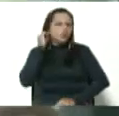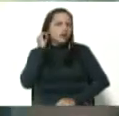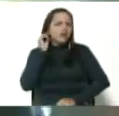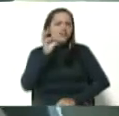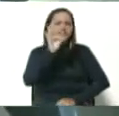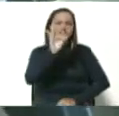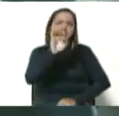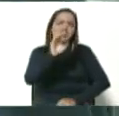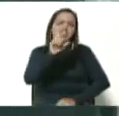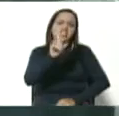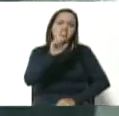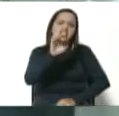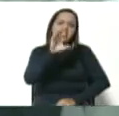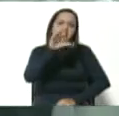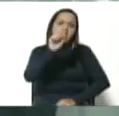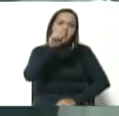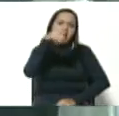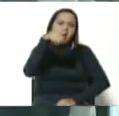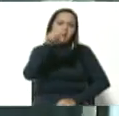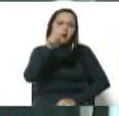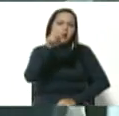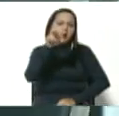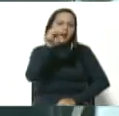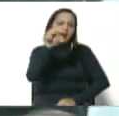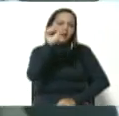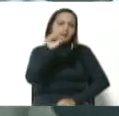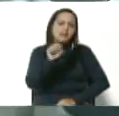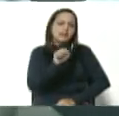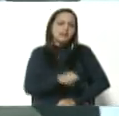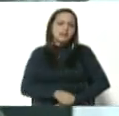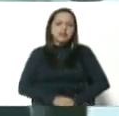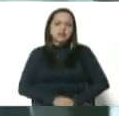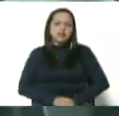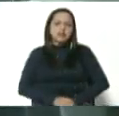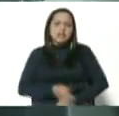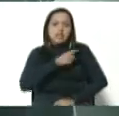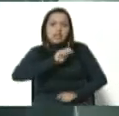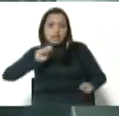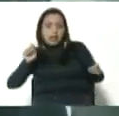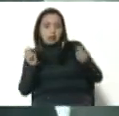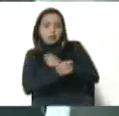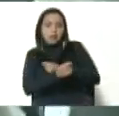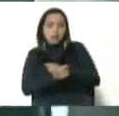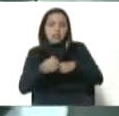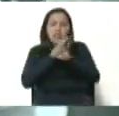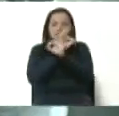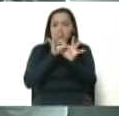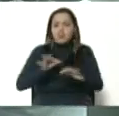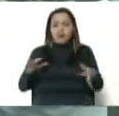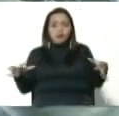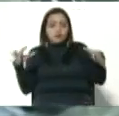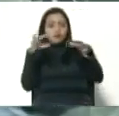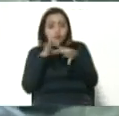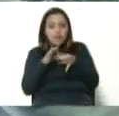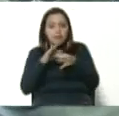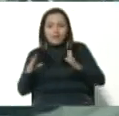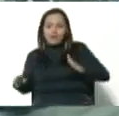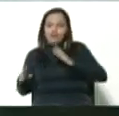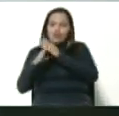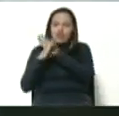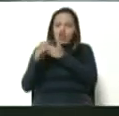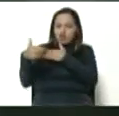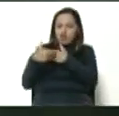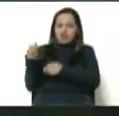2006, Muñoz, Alvis Muñoz, y se convirtió en una herramienta unida al bloqueo